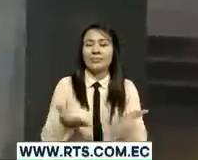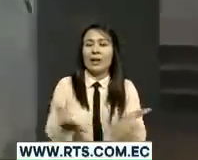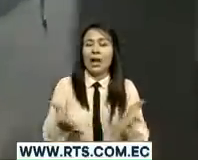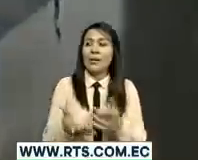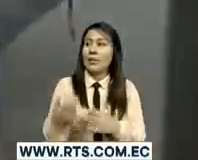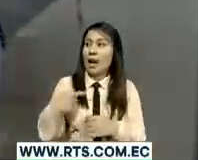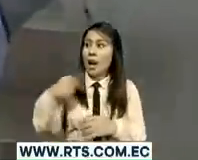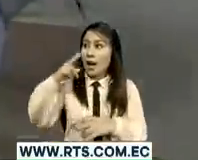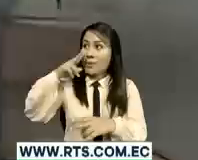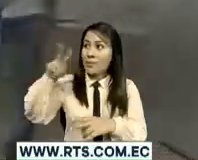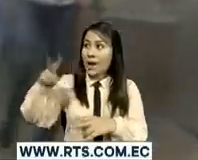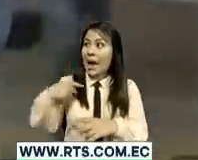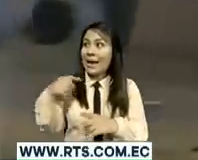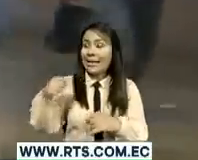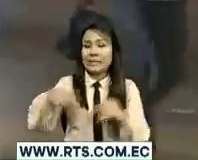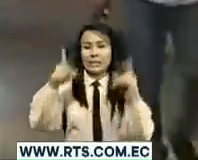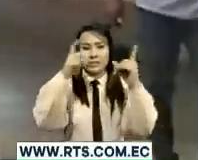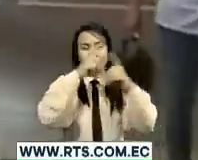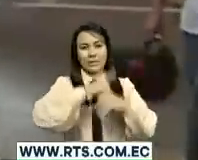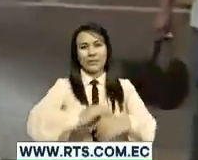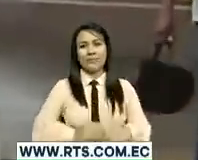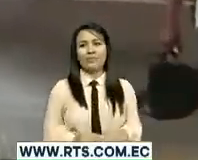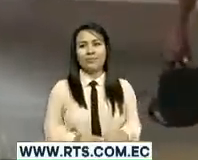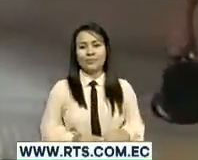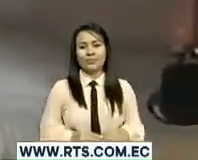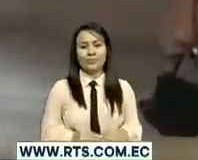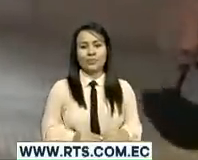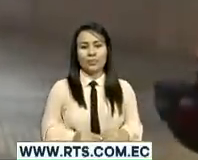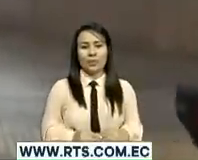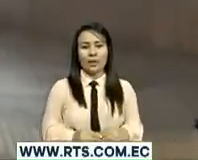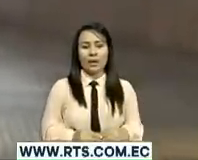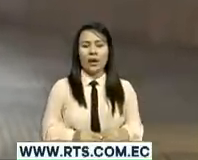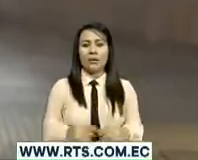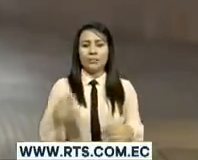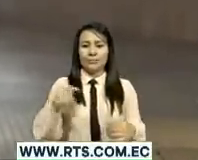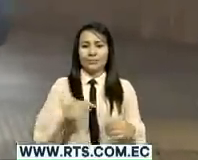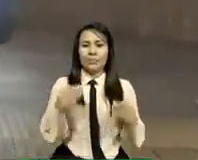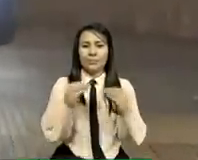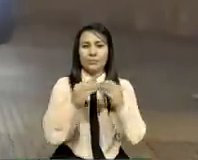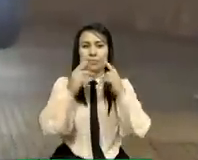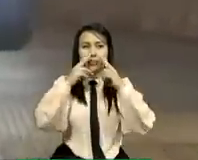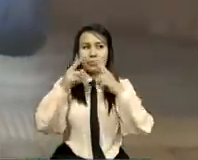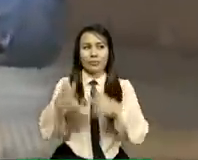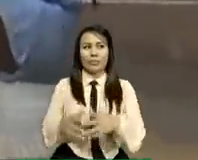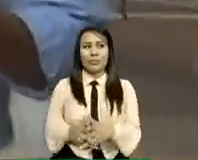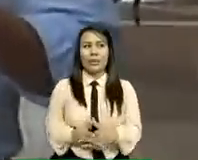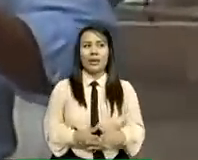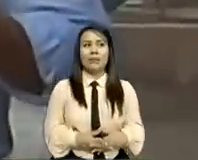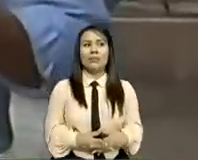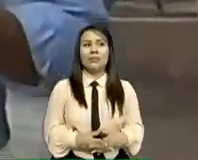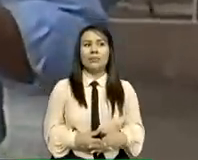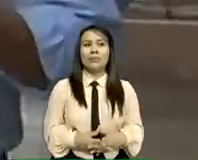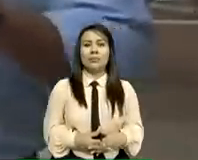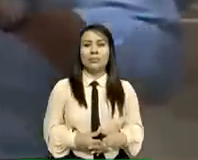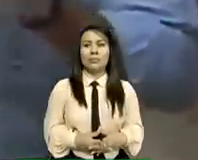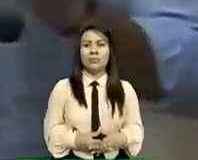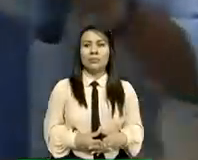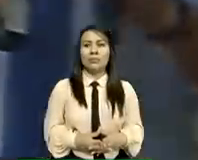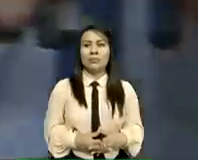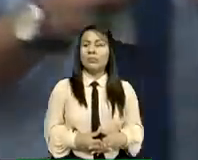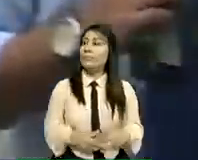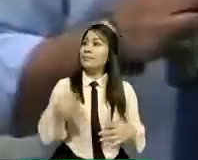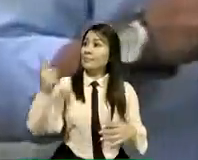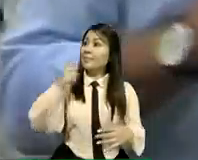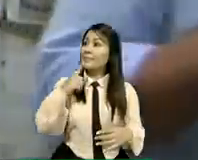genera tráfico, y también los agentes del ATM se han desplegado en distintos puntos para evitar que exista el